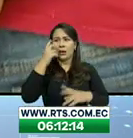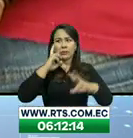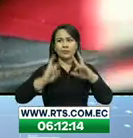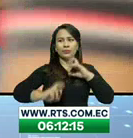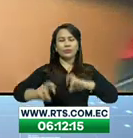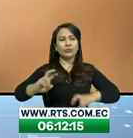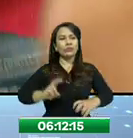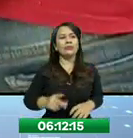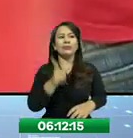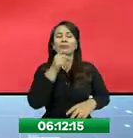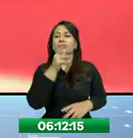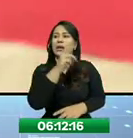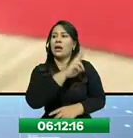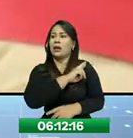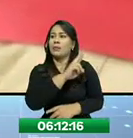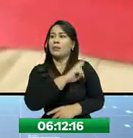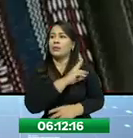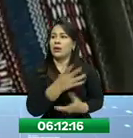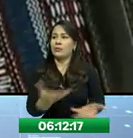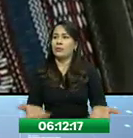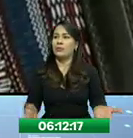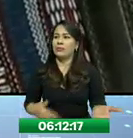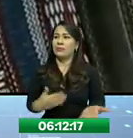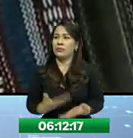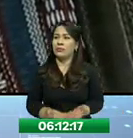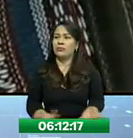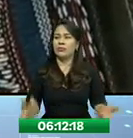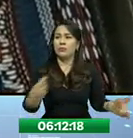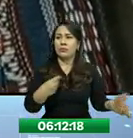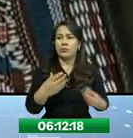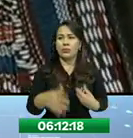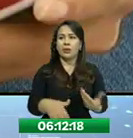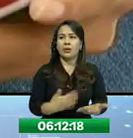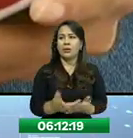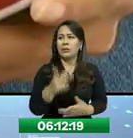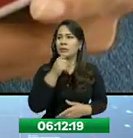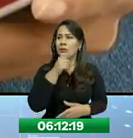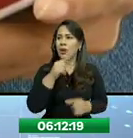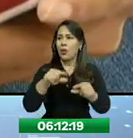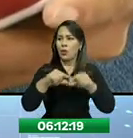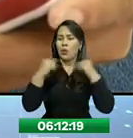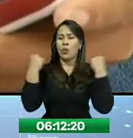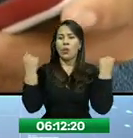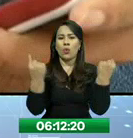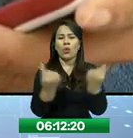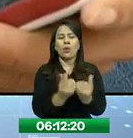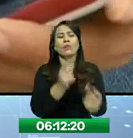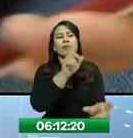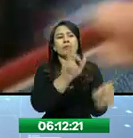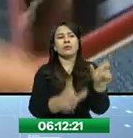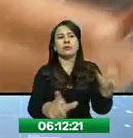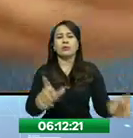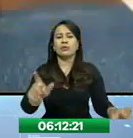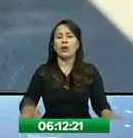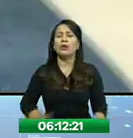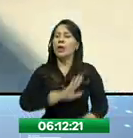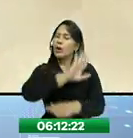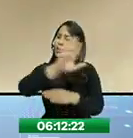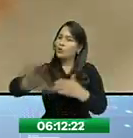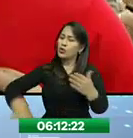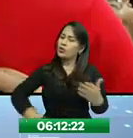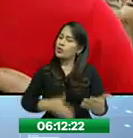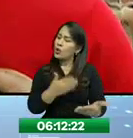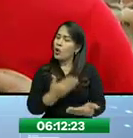determinarse responsabilidades. Es un crimen más que el colectivo ciudadano, no solamente la familia de la víctima, exigimos